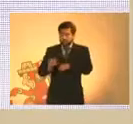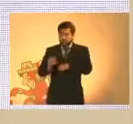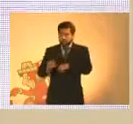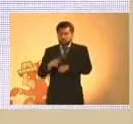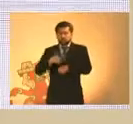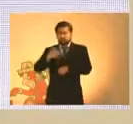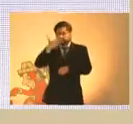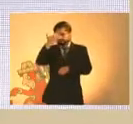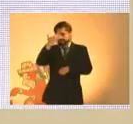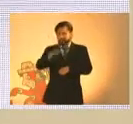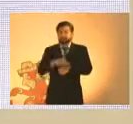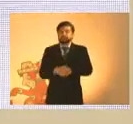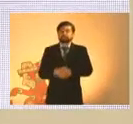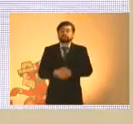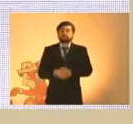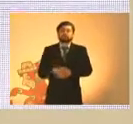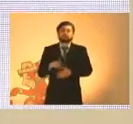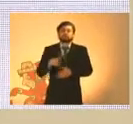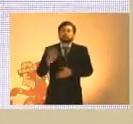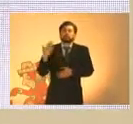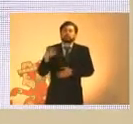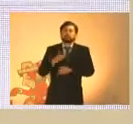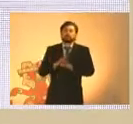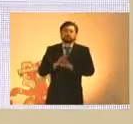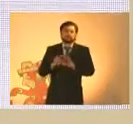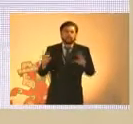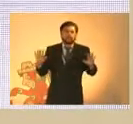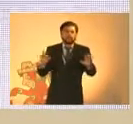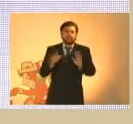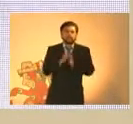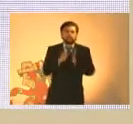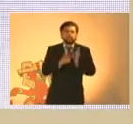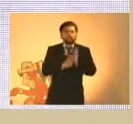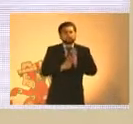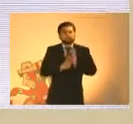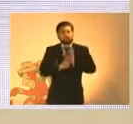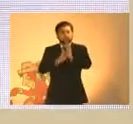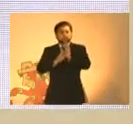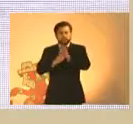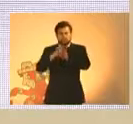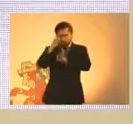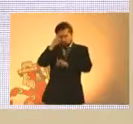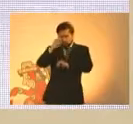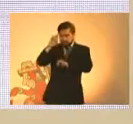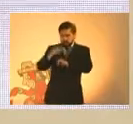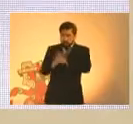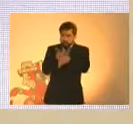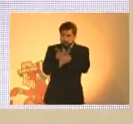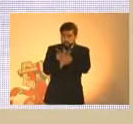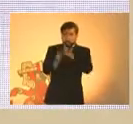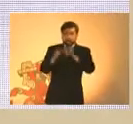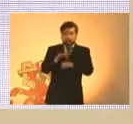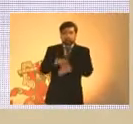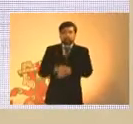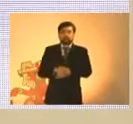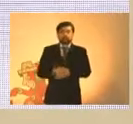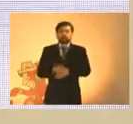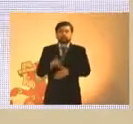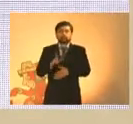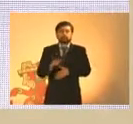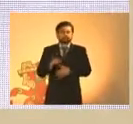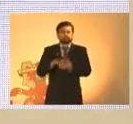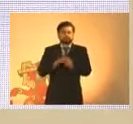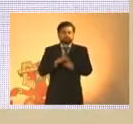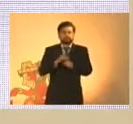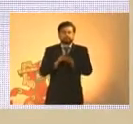yo ya había hecho ya había escrito la primera novela que es los sueños del libertador con el inductor principal